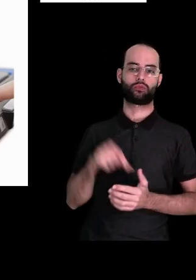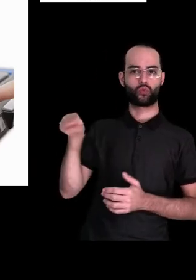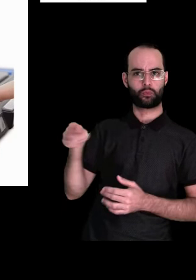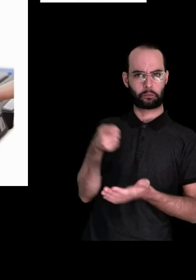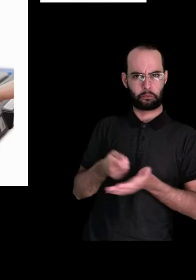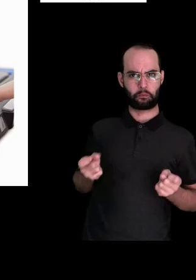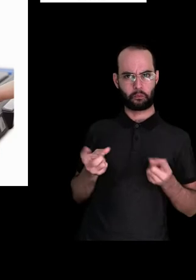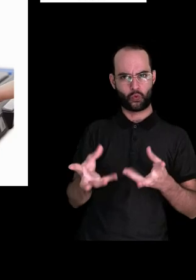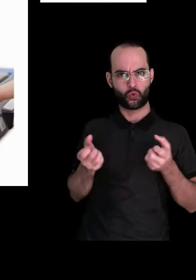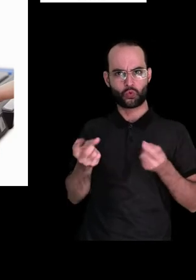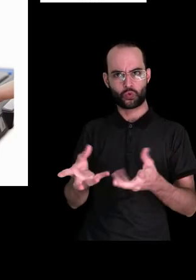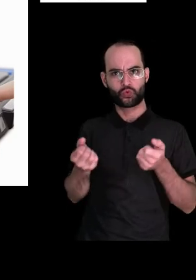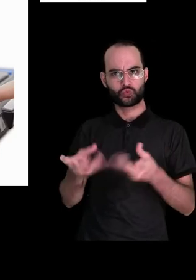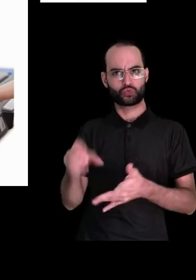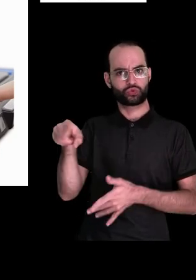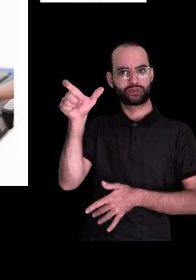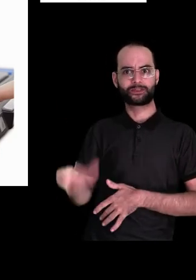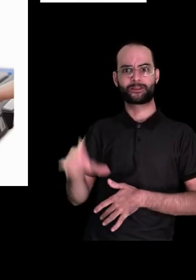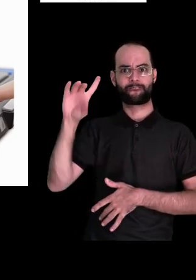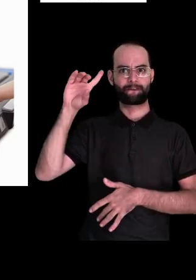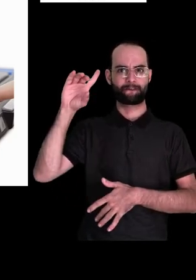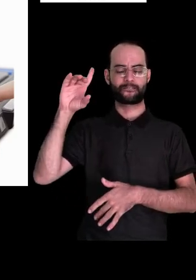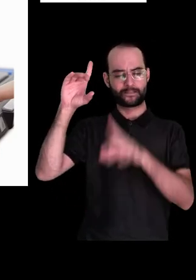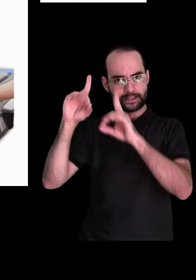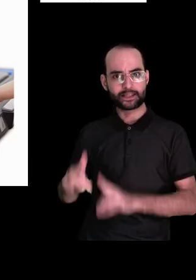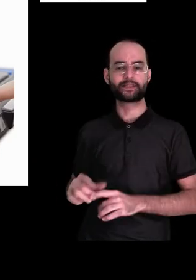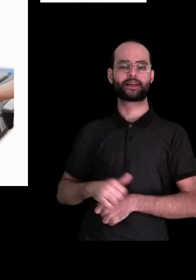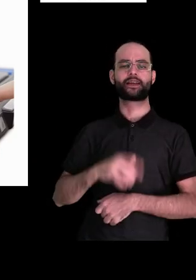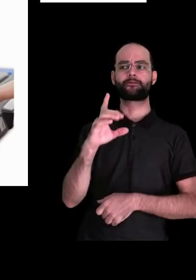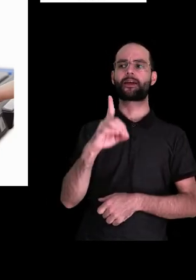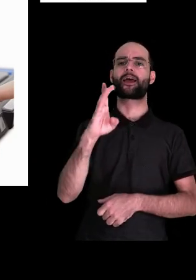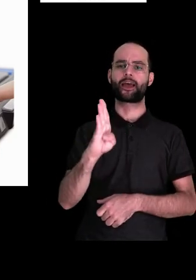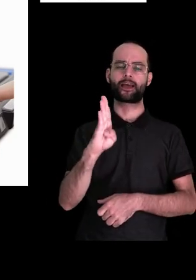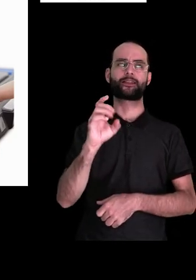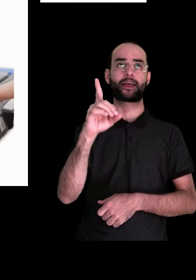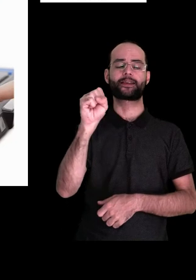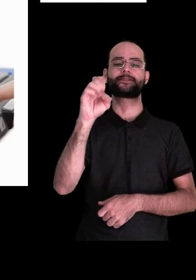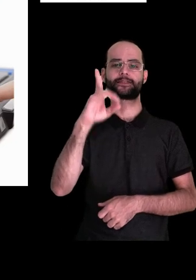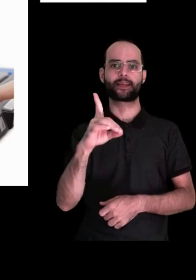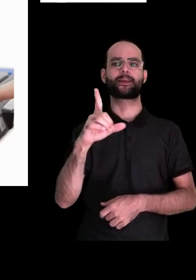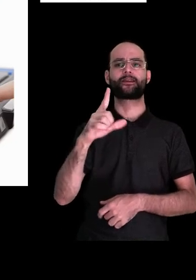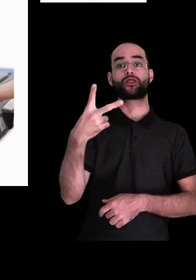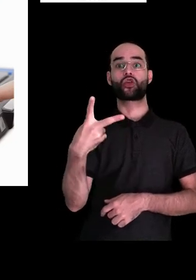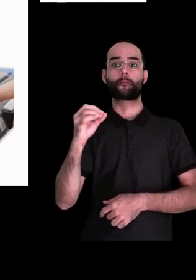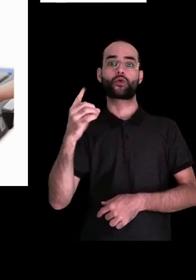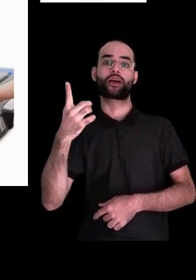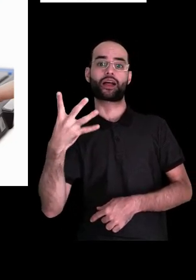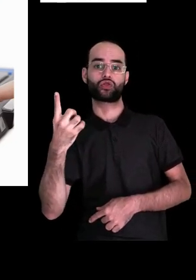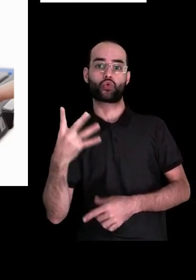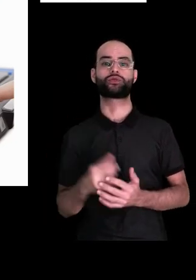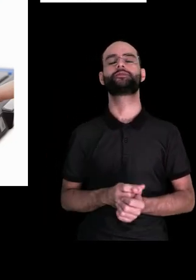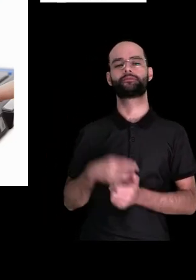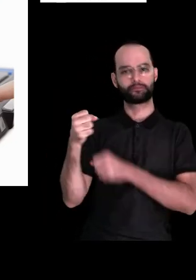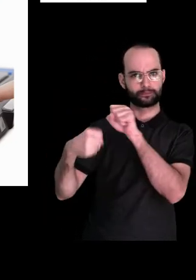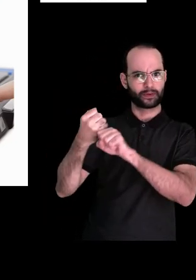de la discapacidad, entre paréntesis DSD, en 2014, ilustró el impacto del costo de la discapacidad en personas